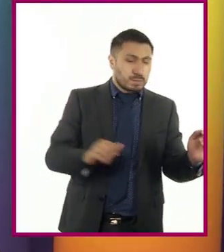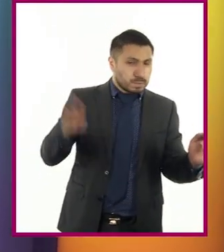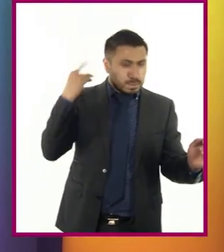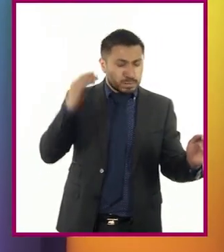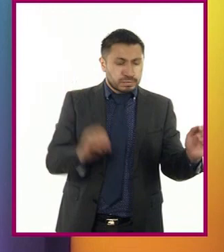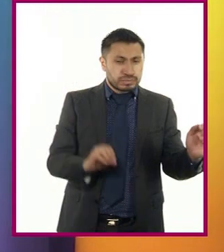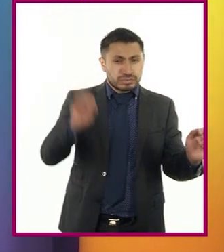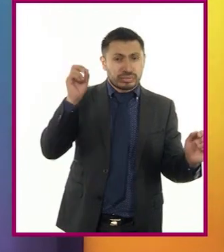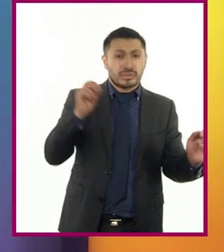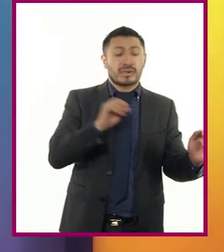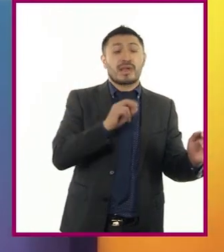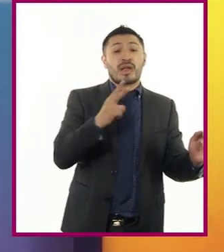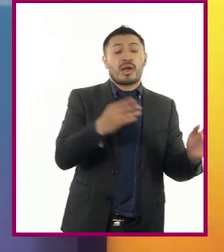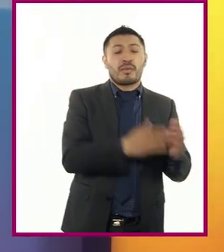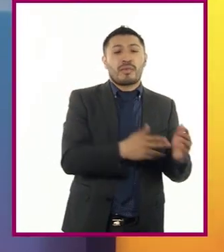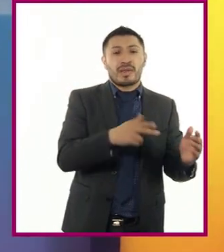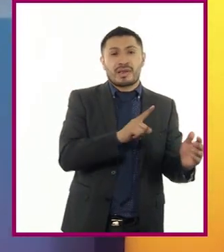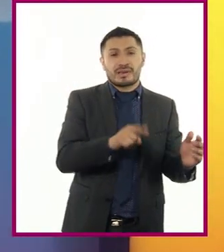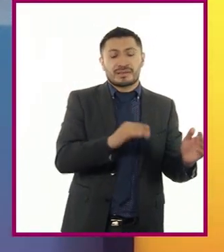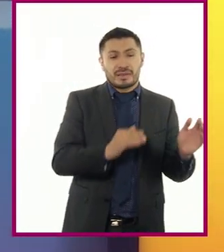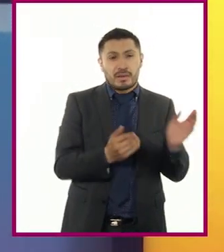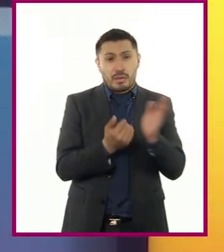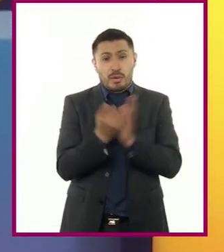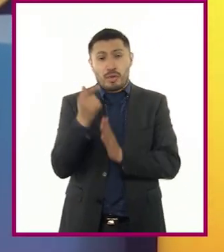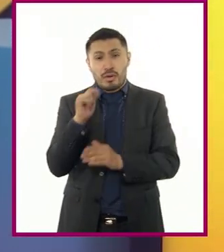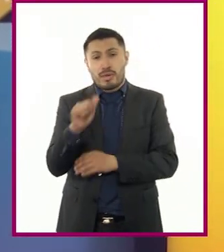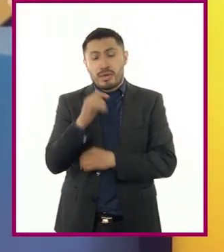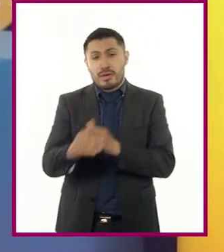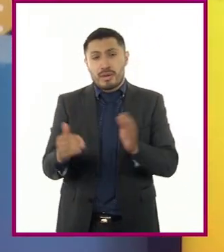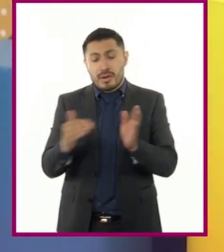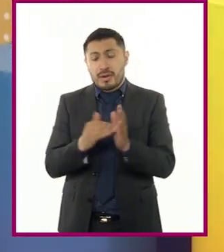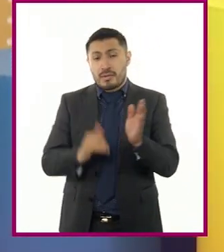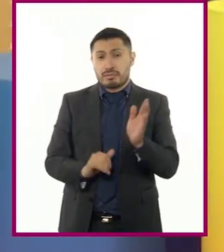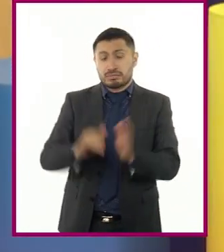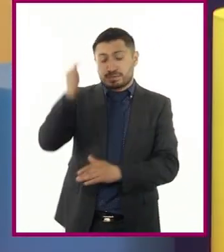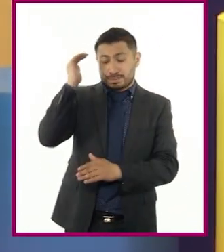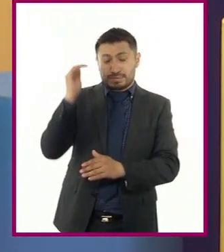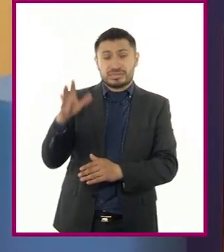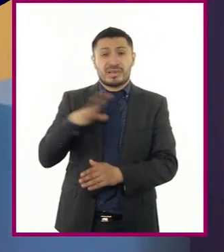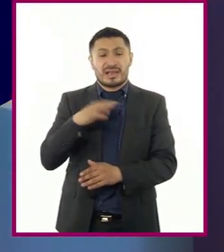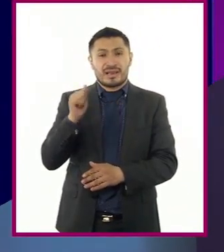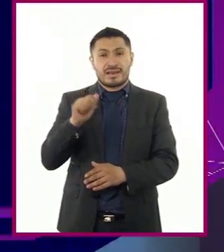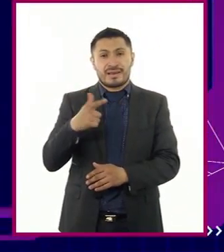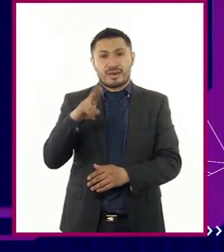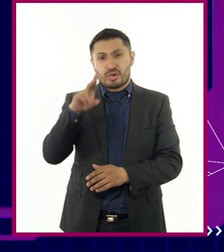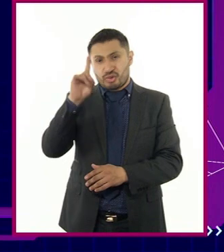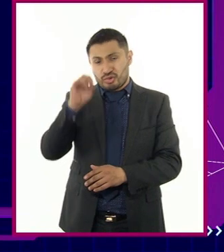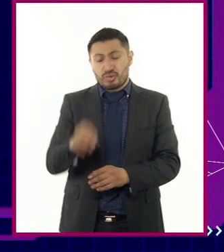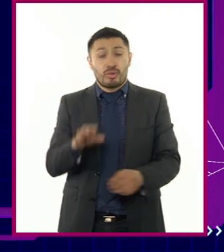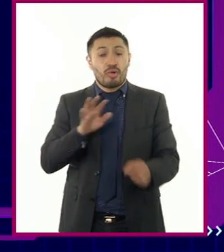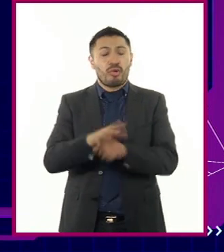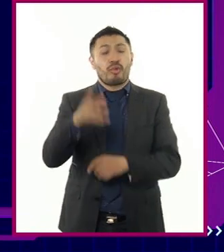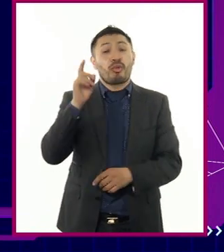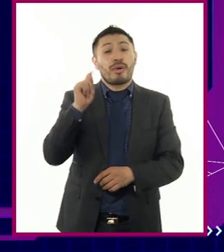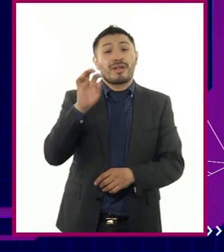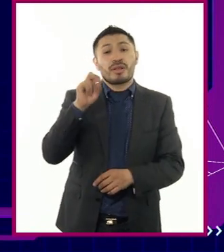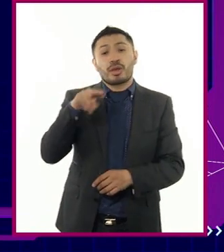de 16000 Hz corresponden a los tonos agudos. ¿A qué tono corresponde la frecuencia